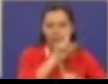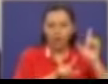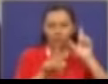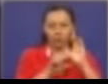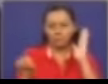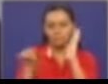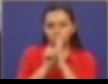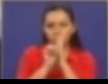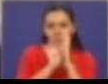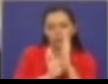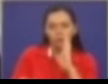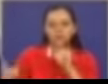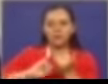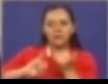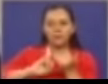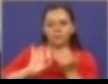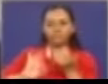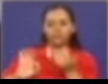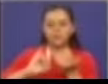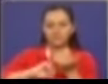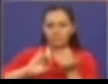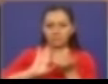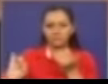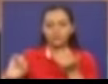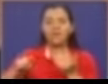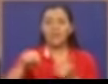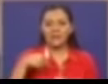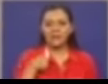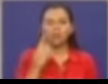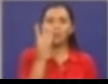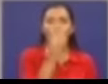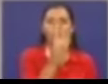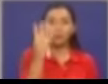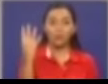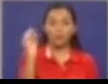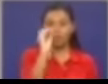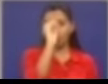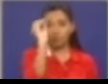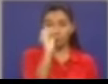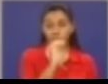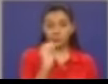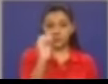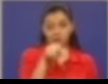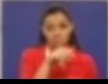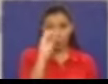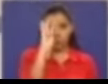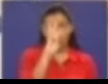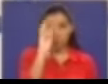ritmo, en el 2017, 44% del hato ganadero